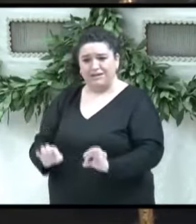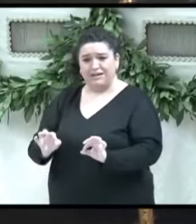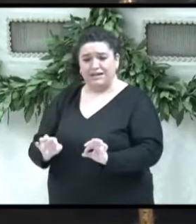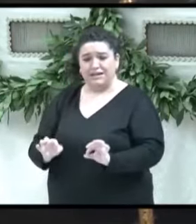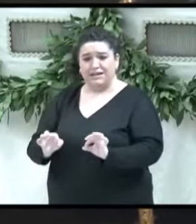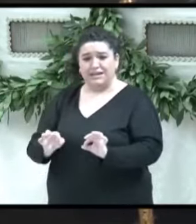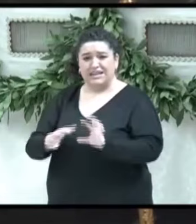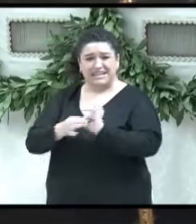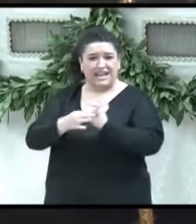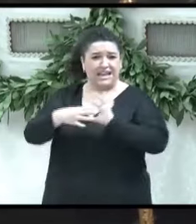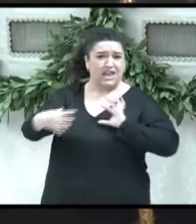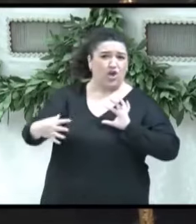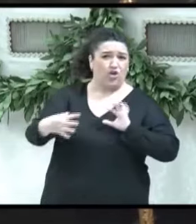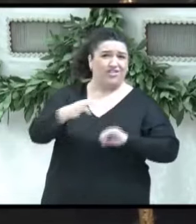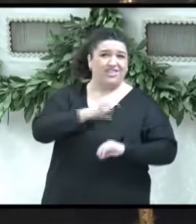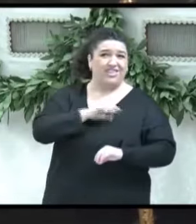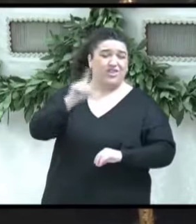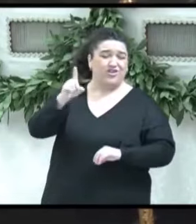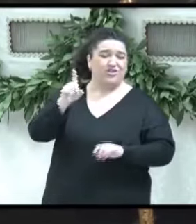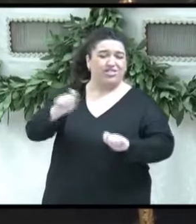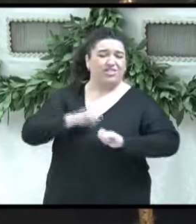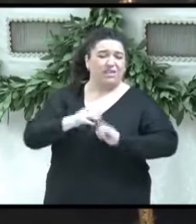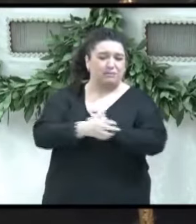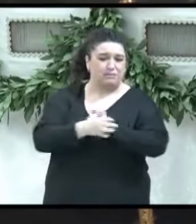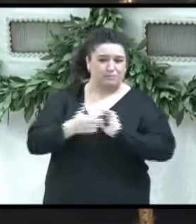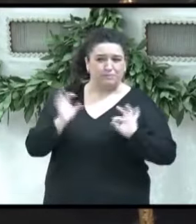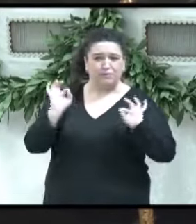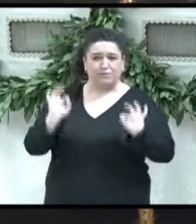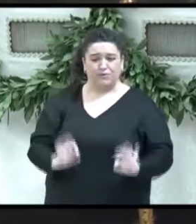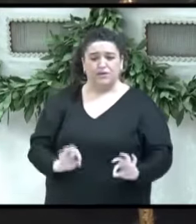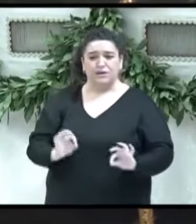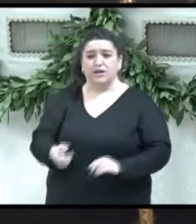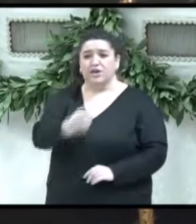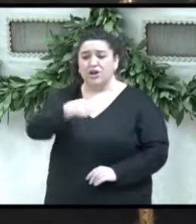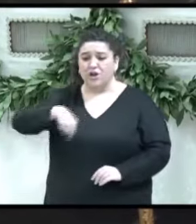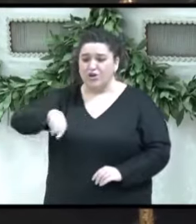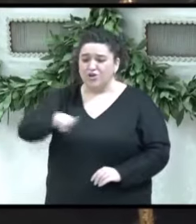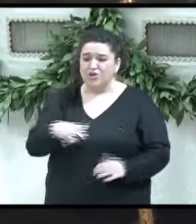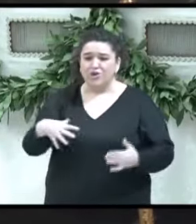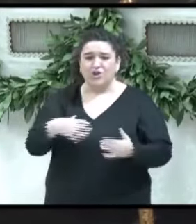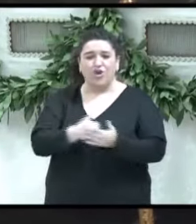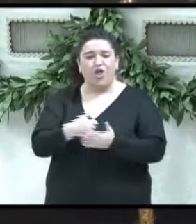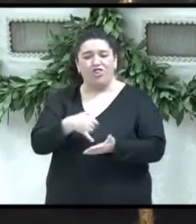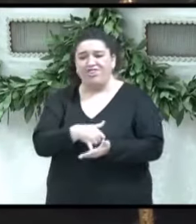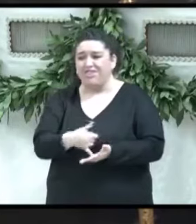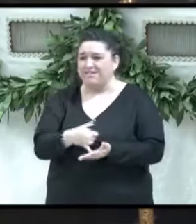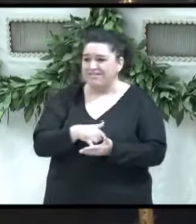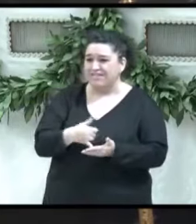a Dios todos tenemos carencias